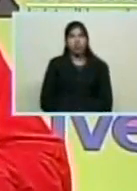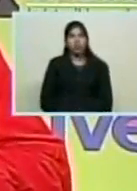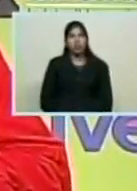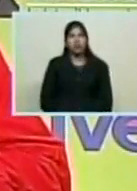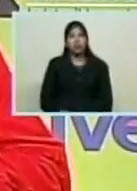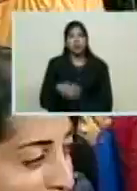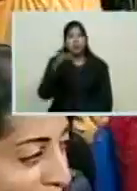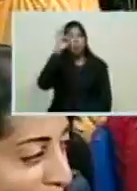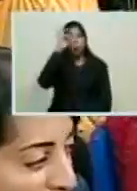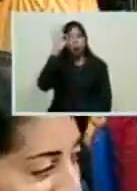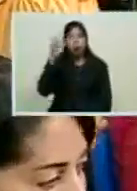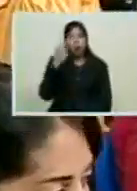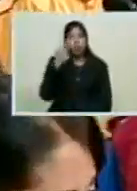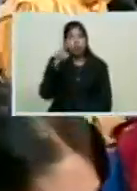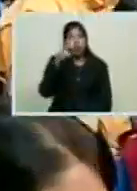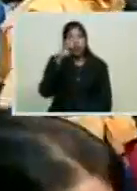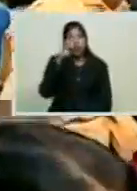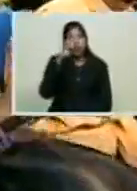Oído.